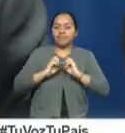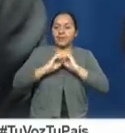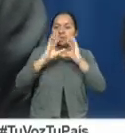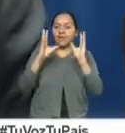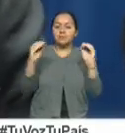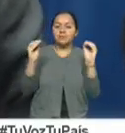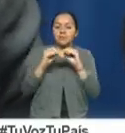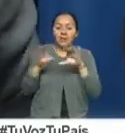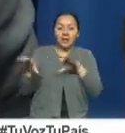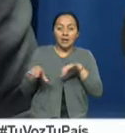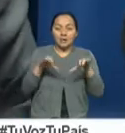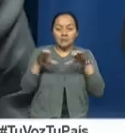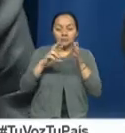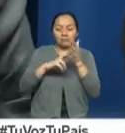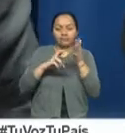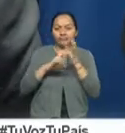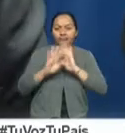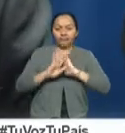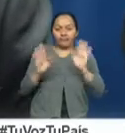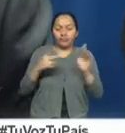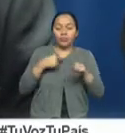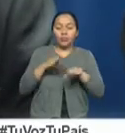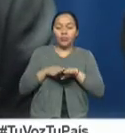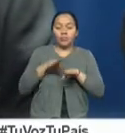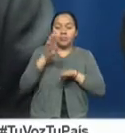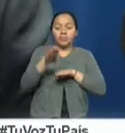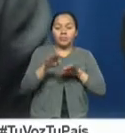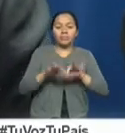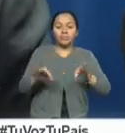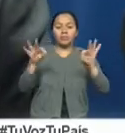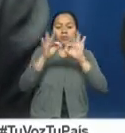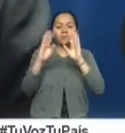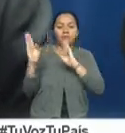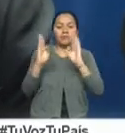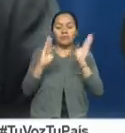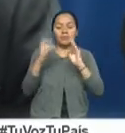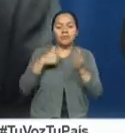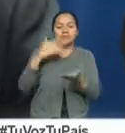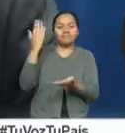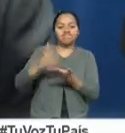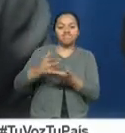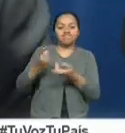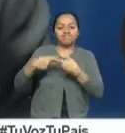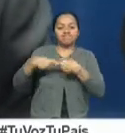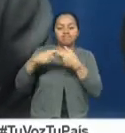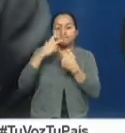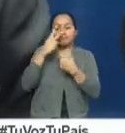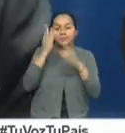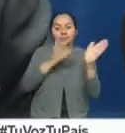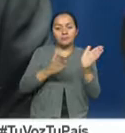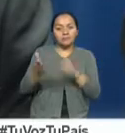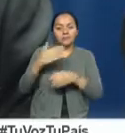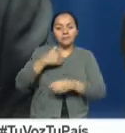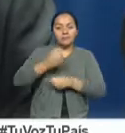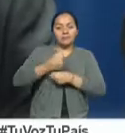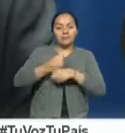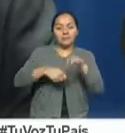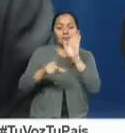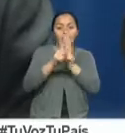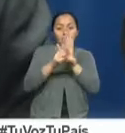tipo de actividad minera, sino también vamos a dar un paso más allá. De manera temporal vamos a suspender todas las actividades mineras